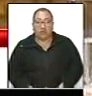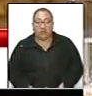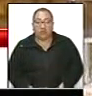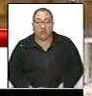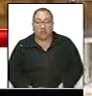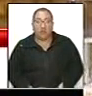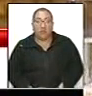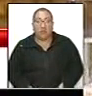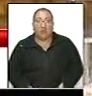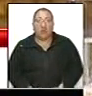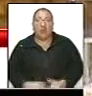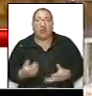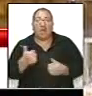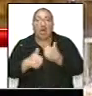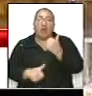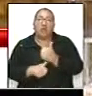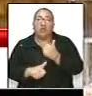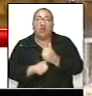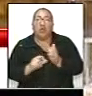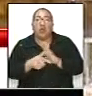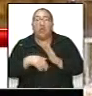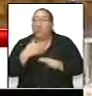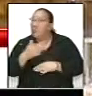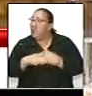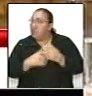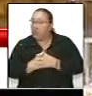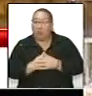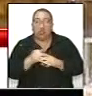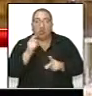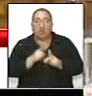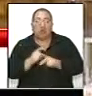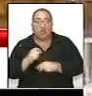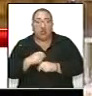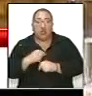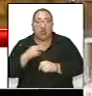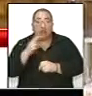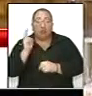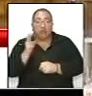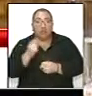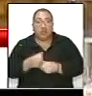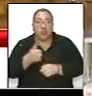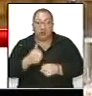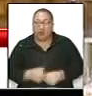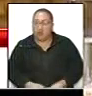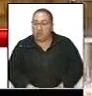un nivel auxiliar y luego poder proyectarse a un nivel de ser profesor principal, ¿no?